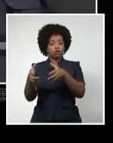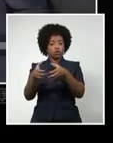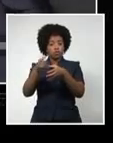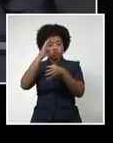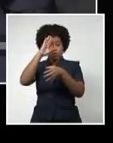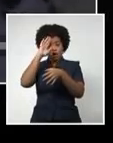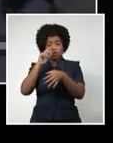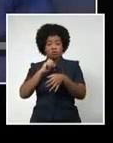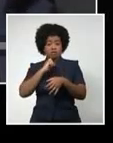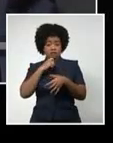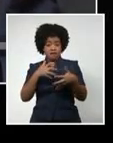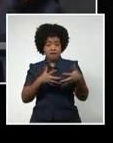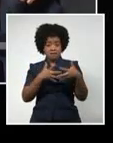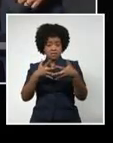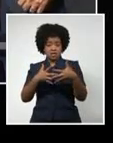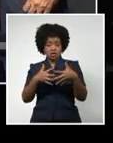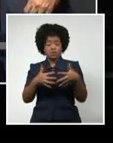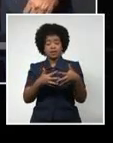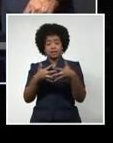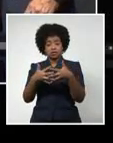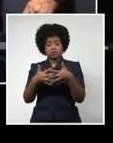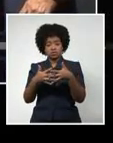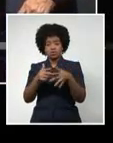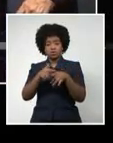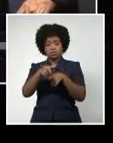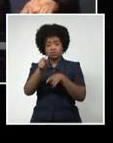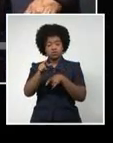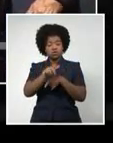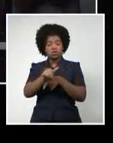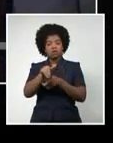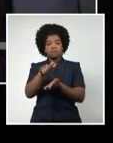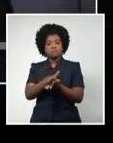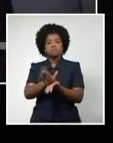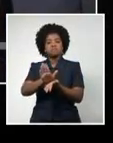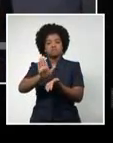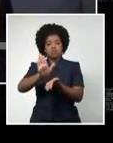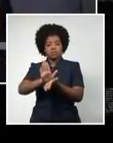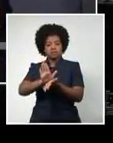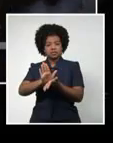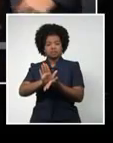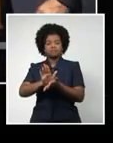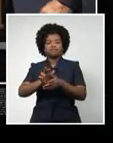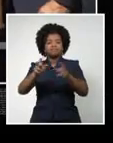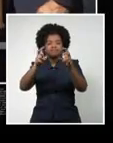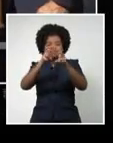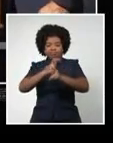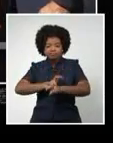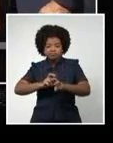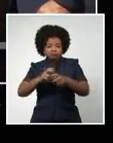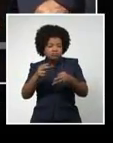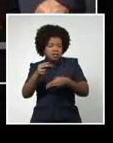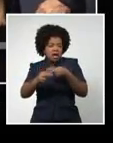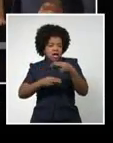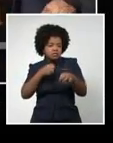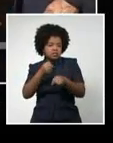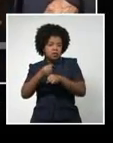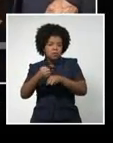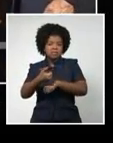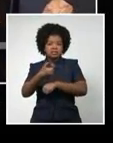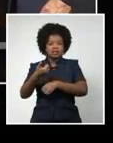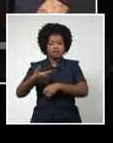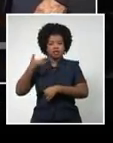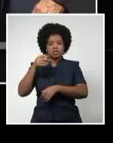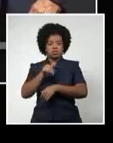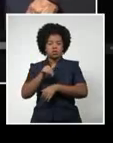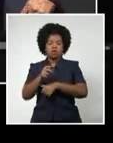en Estados Unidos y con sectores de derecha estadounidense en revisar lo que había hecho Obama y echar